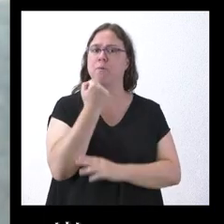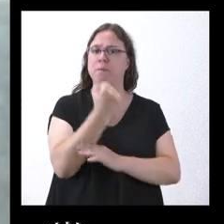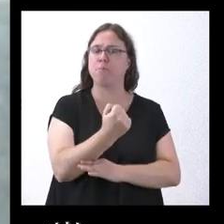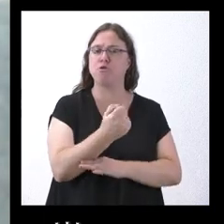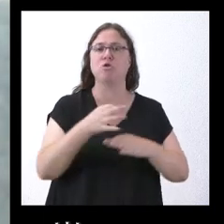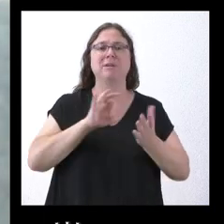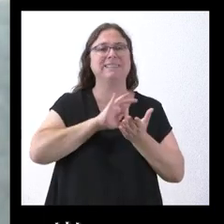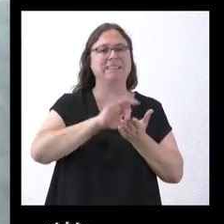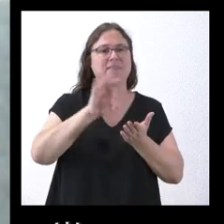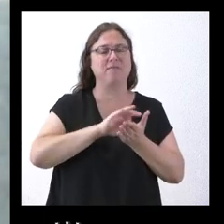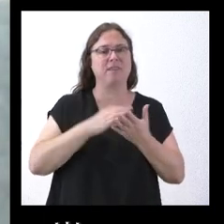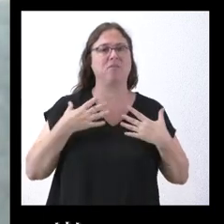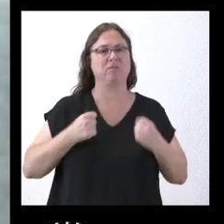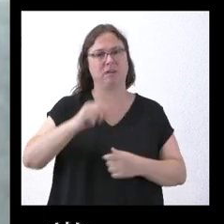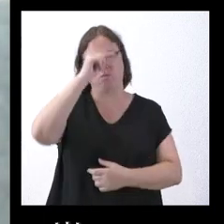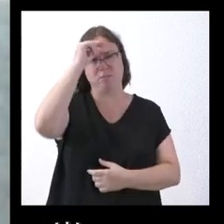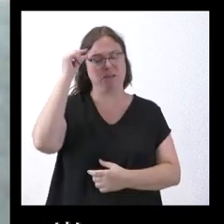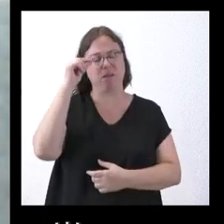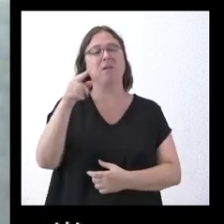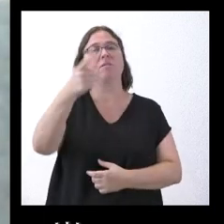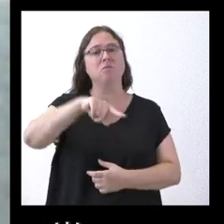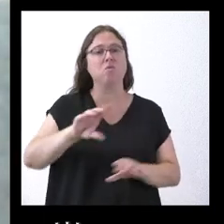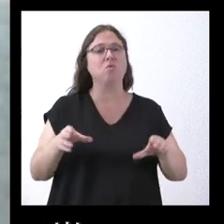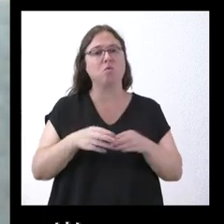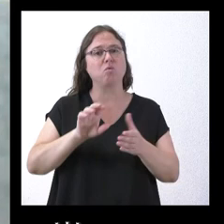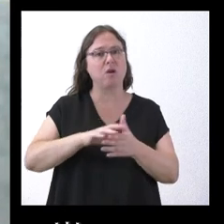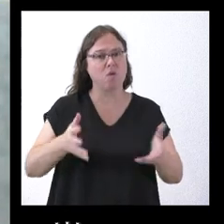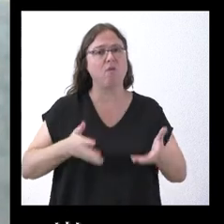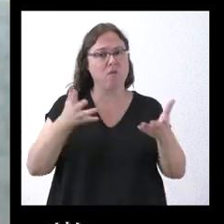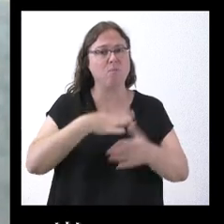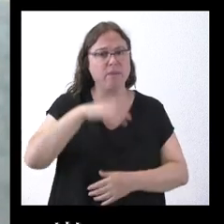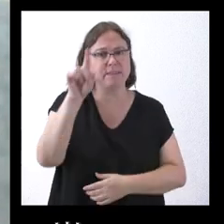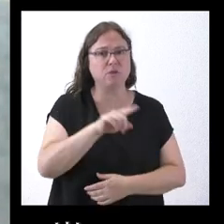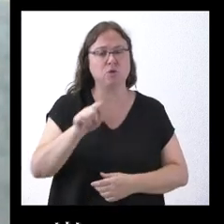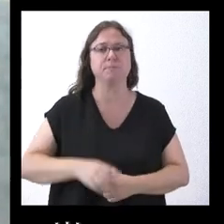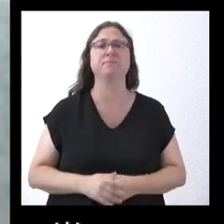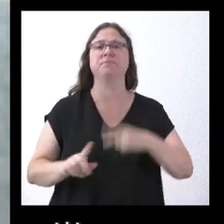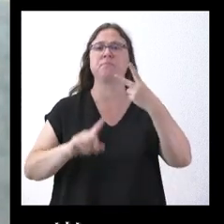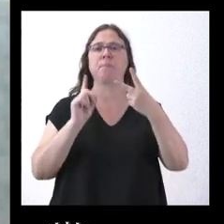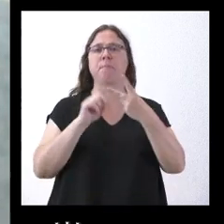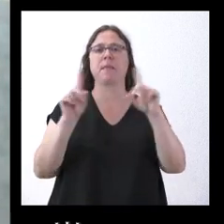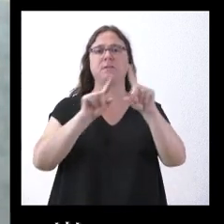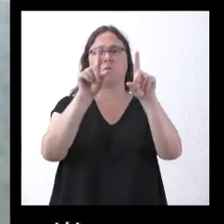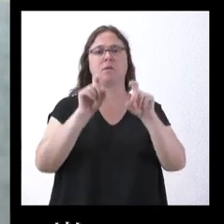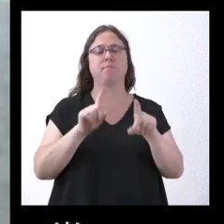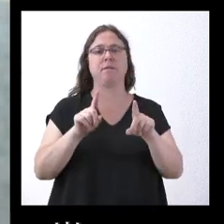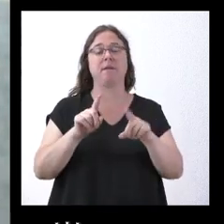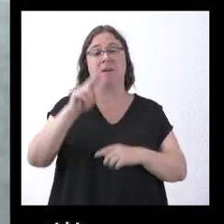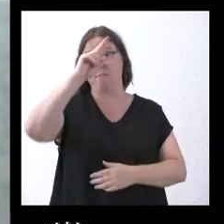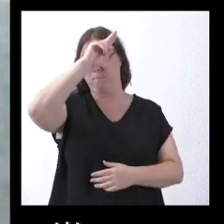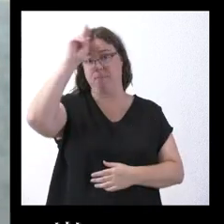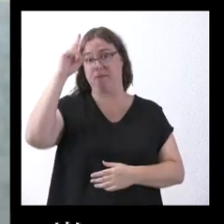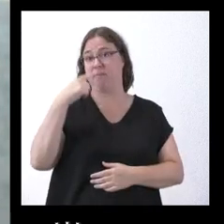si desde la Junta están en disposición de ofrecer este compromiso. Y en segundo lugar, Madrid ha